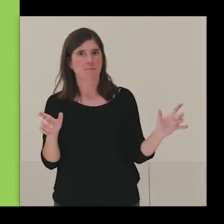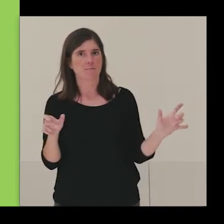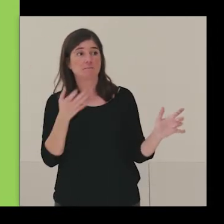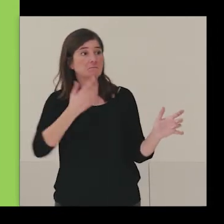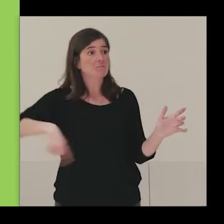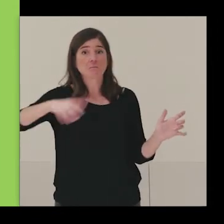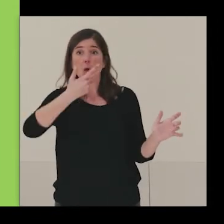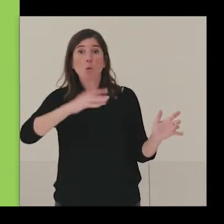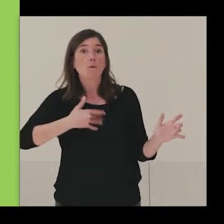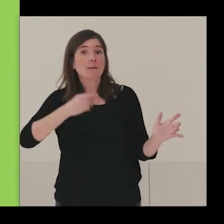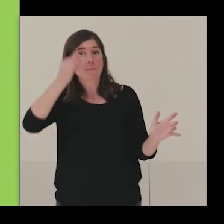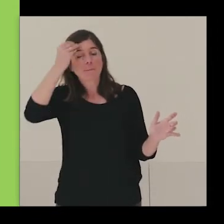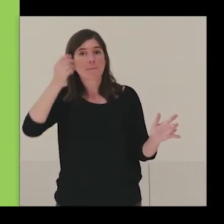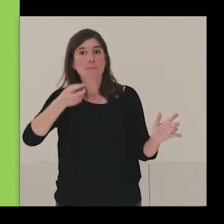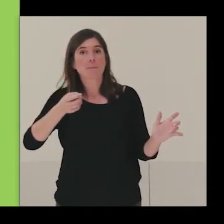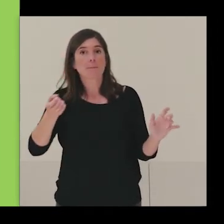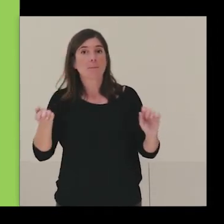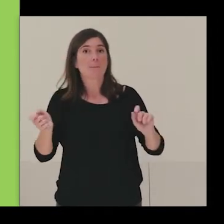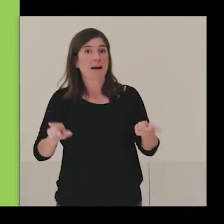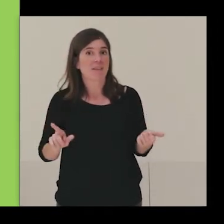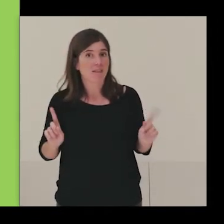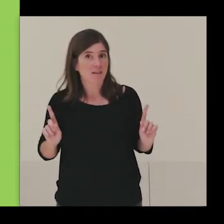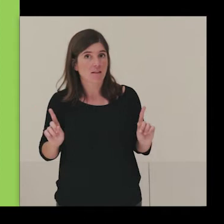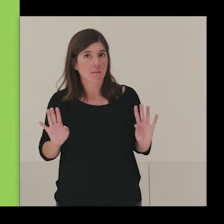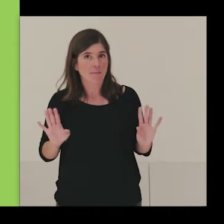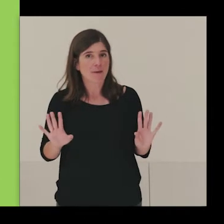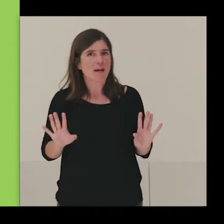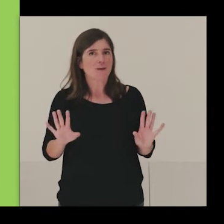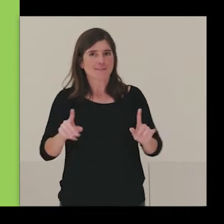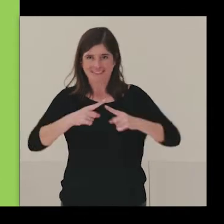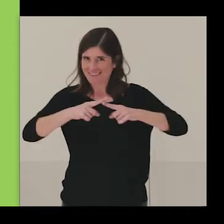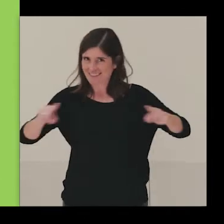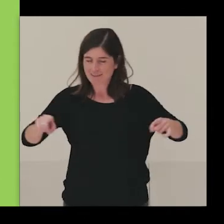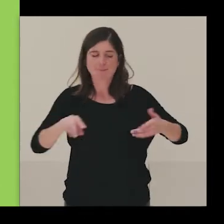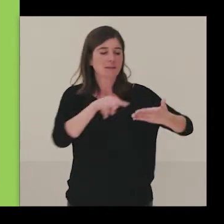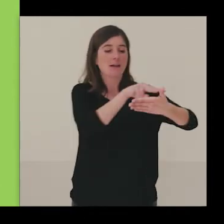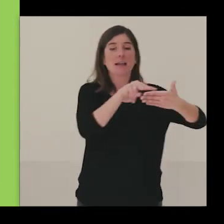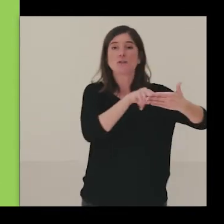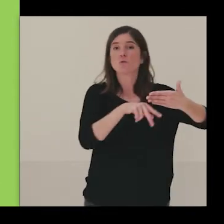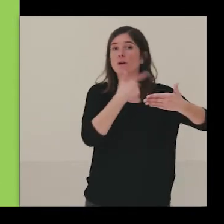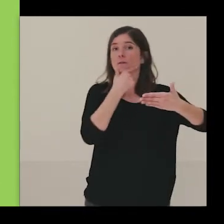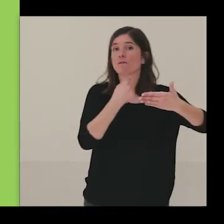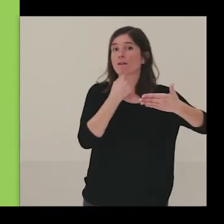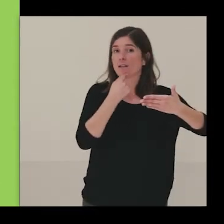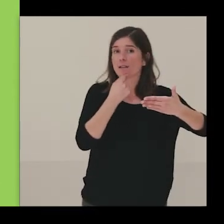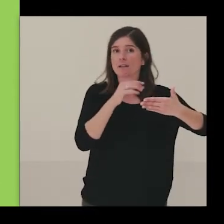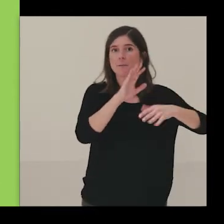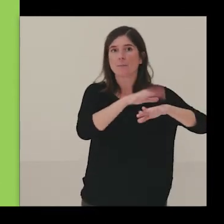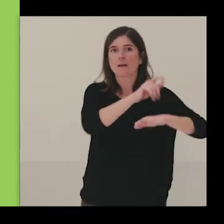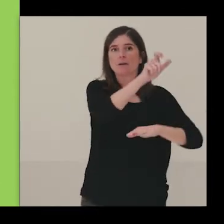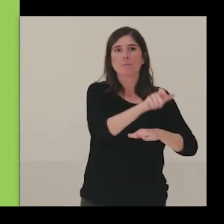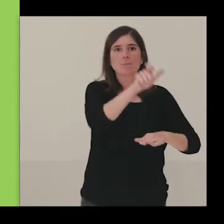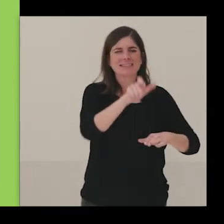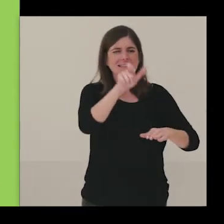se desenvuelven en este ámbito, pero son significativamente diferentes. La lectura fácil está orientada